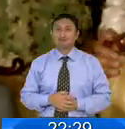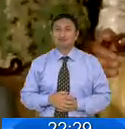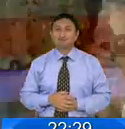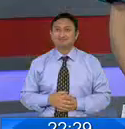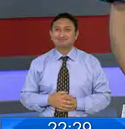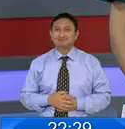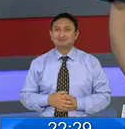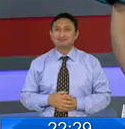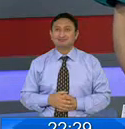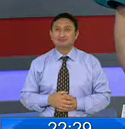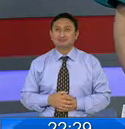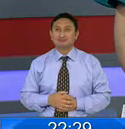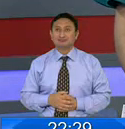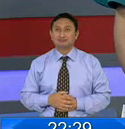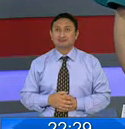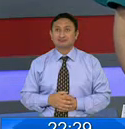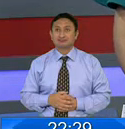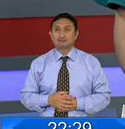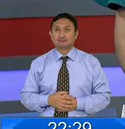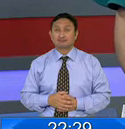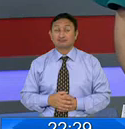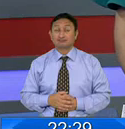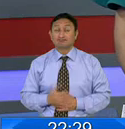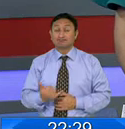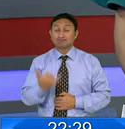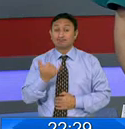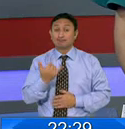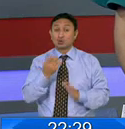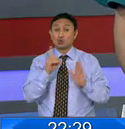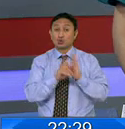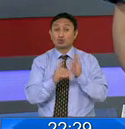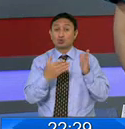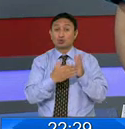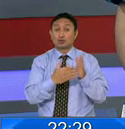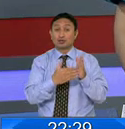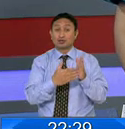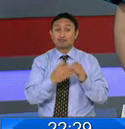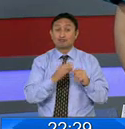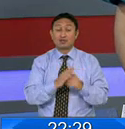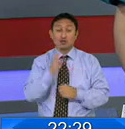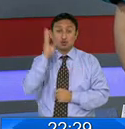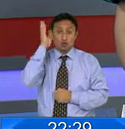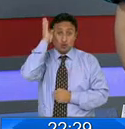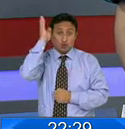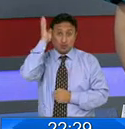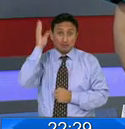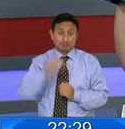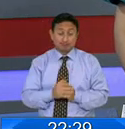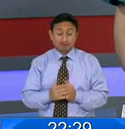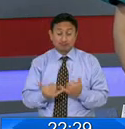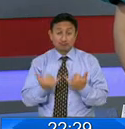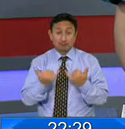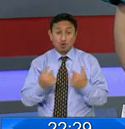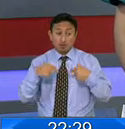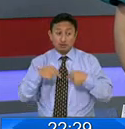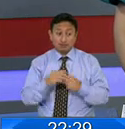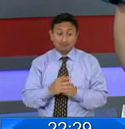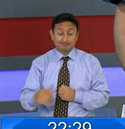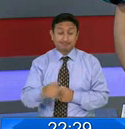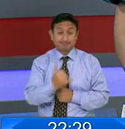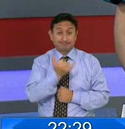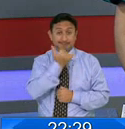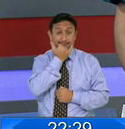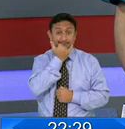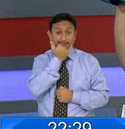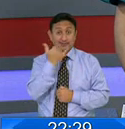Rosero. Una nueva acción legal se presentó en contra de Jorge Yunda. Esta vez se trata de una infracción